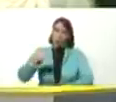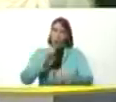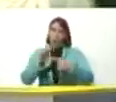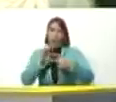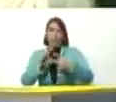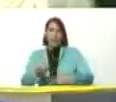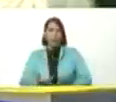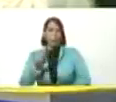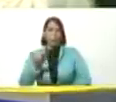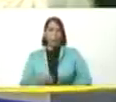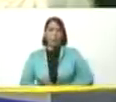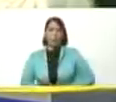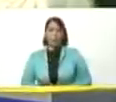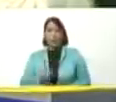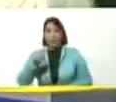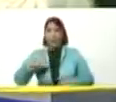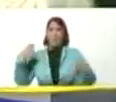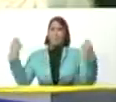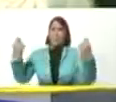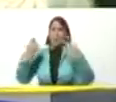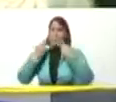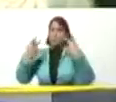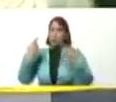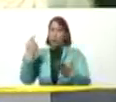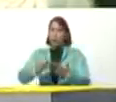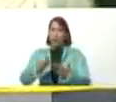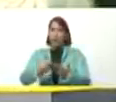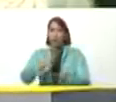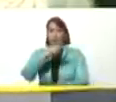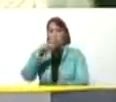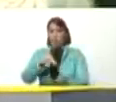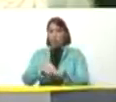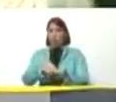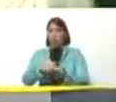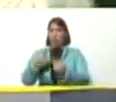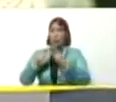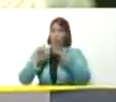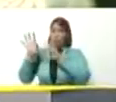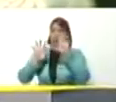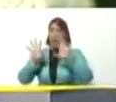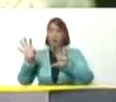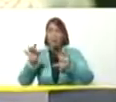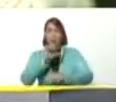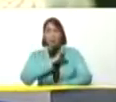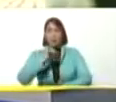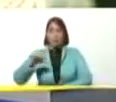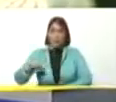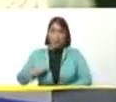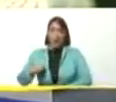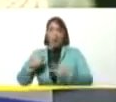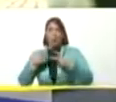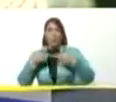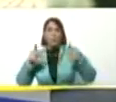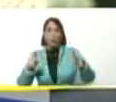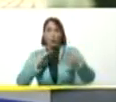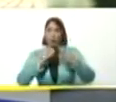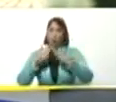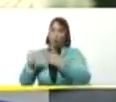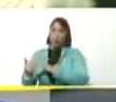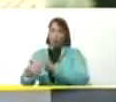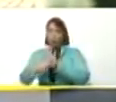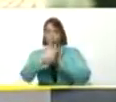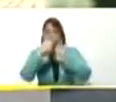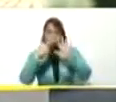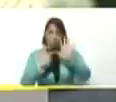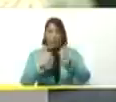estratégico allí, y obviamente la promoción de las inversiones nacionales, extranjeras, públicas, privadas y comunales. 5 elementos estratégicos